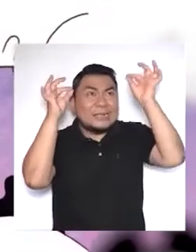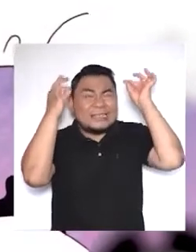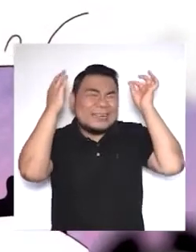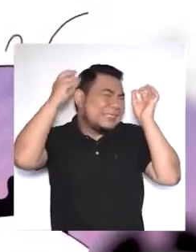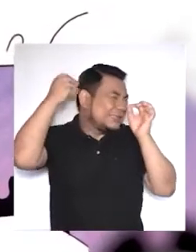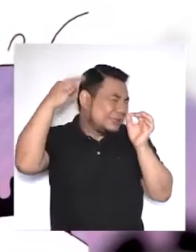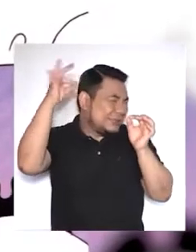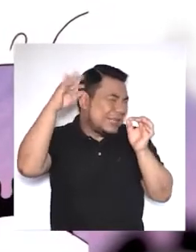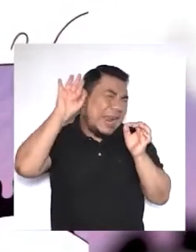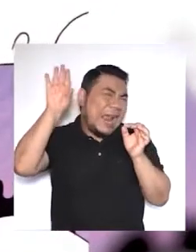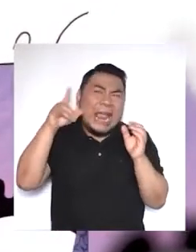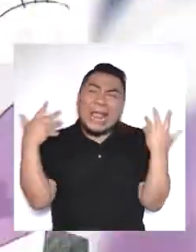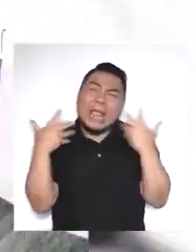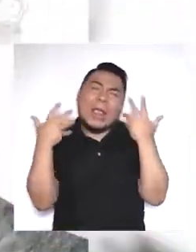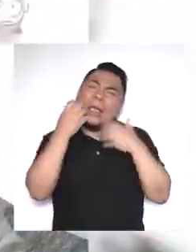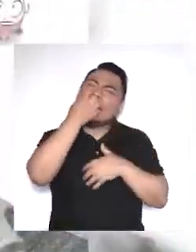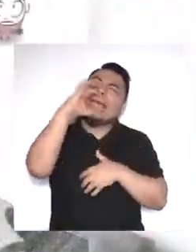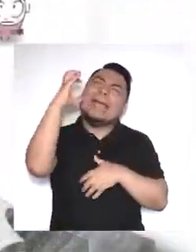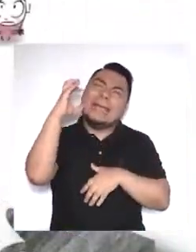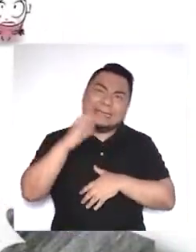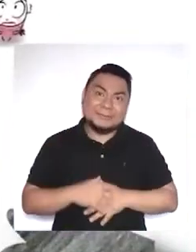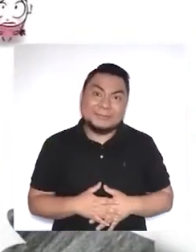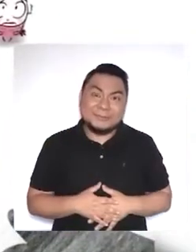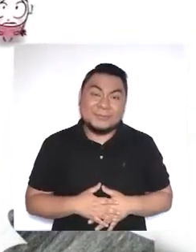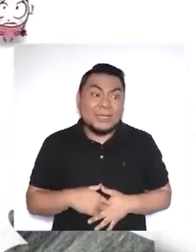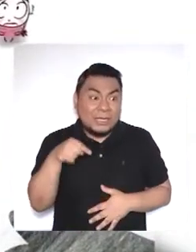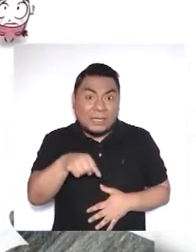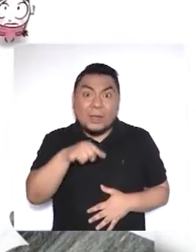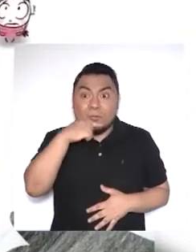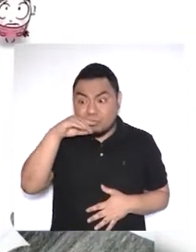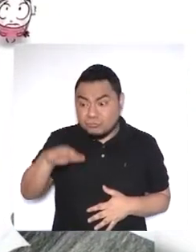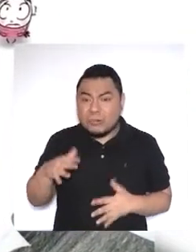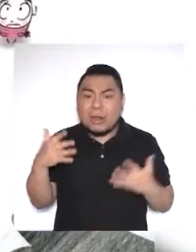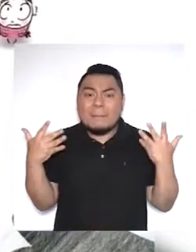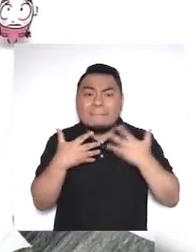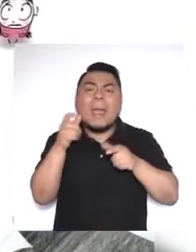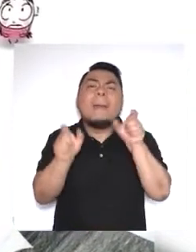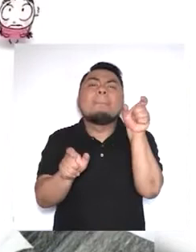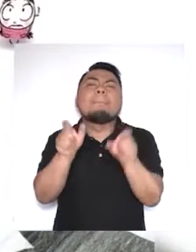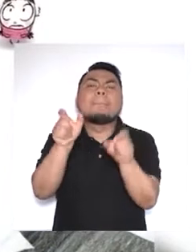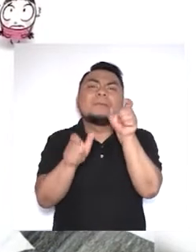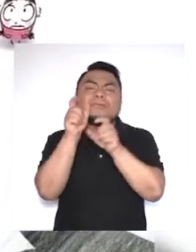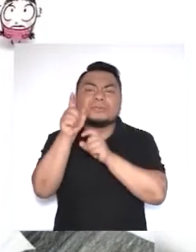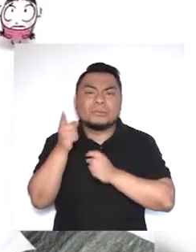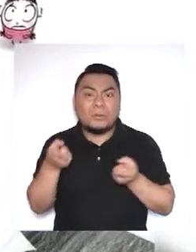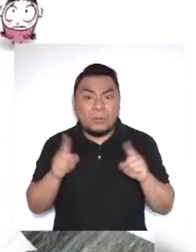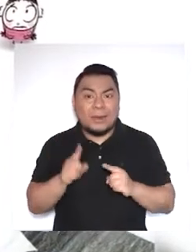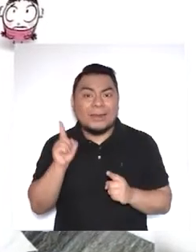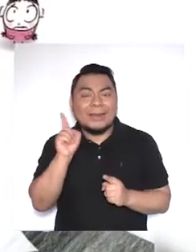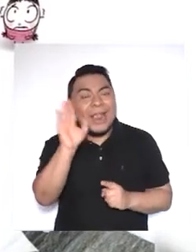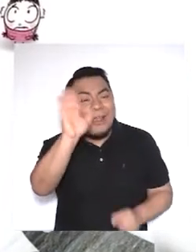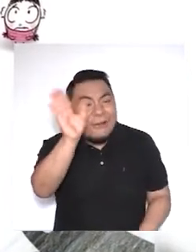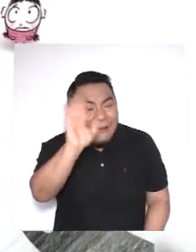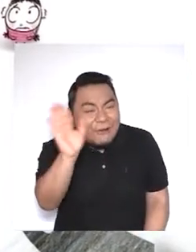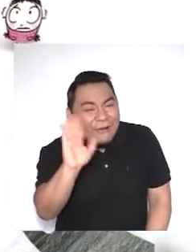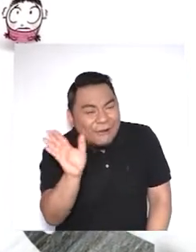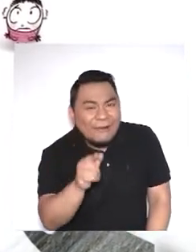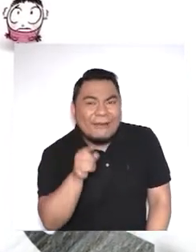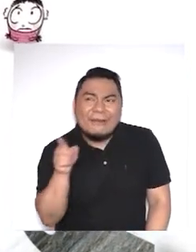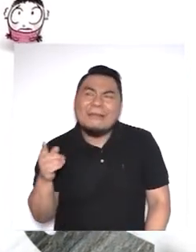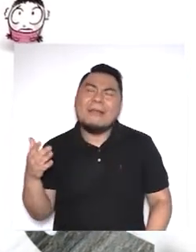haciéndola gritar. Le tenía miedo a la gente, porque cuando la saludaban,